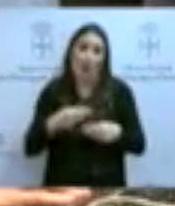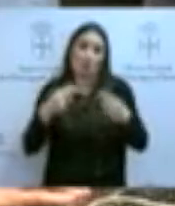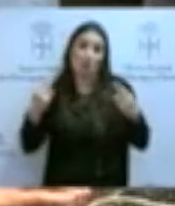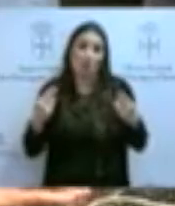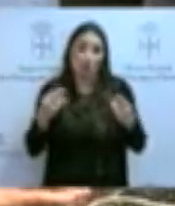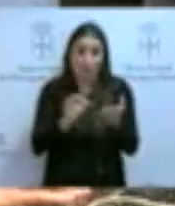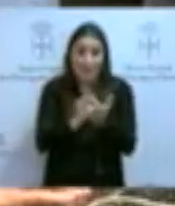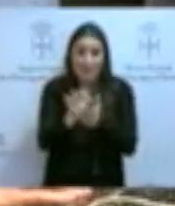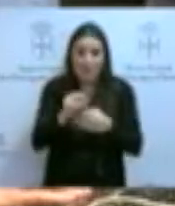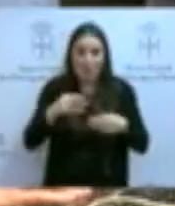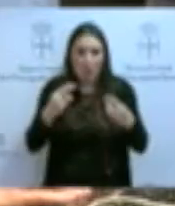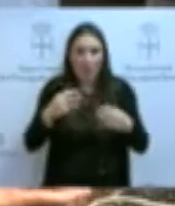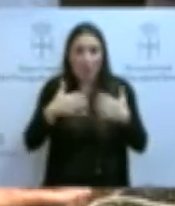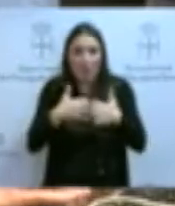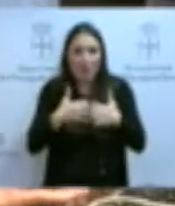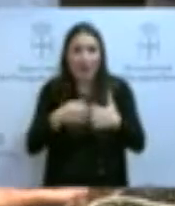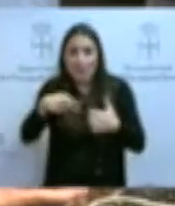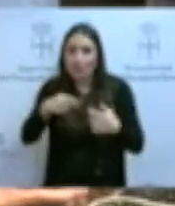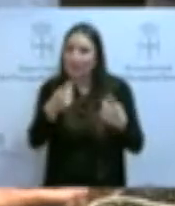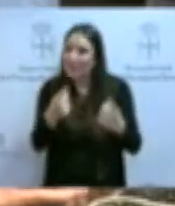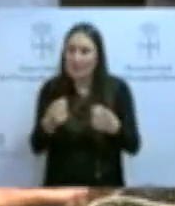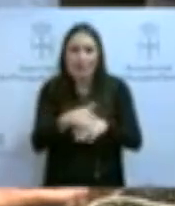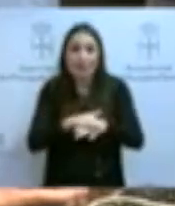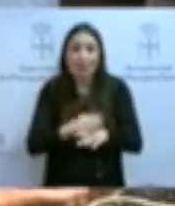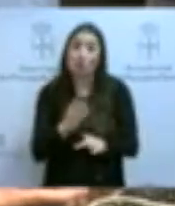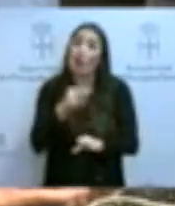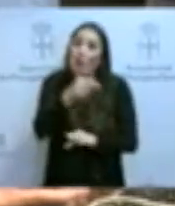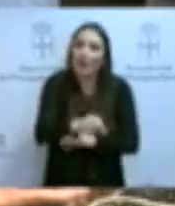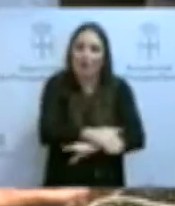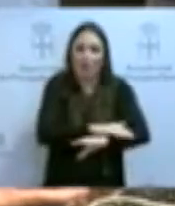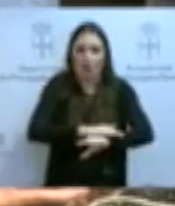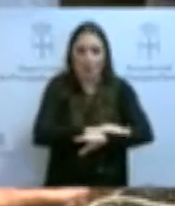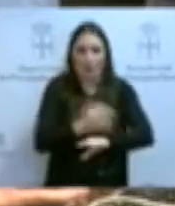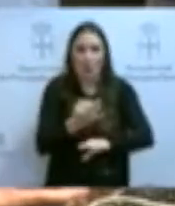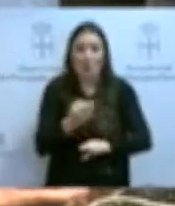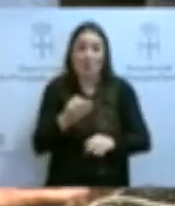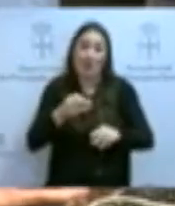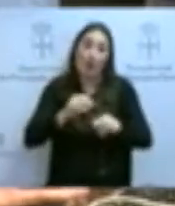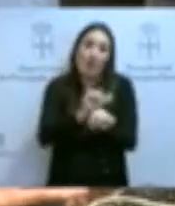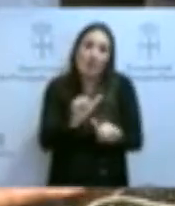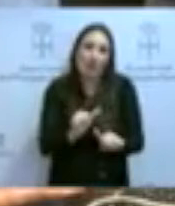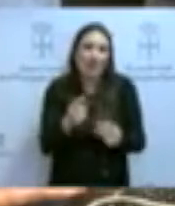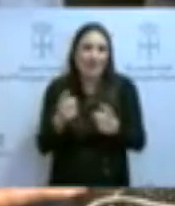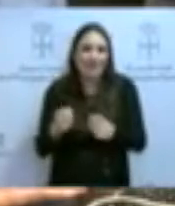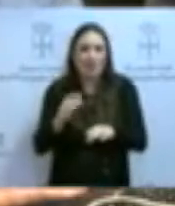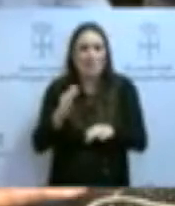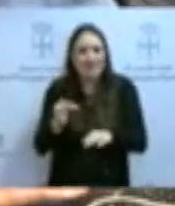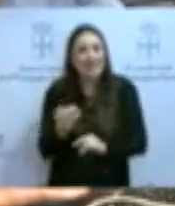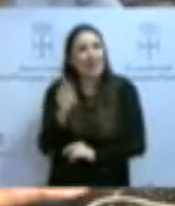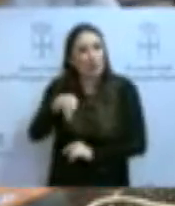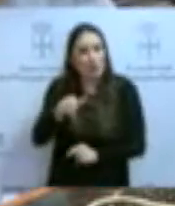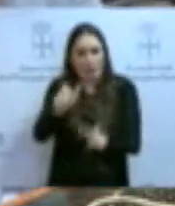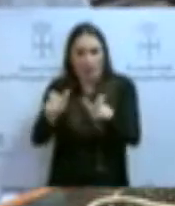públicos son absolutamente imprescindibles. Y es una obligación del Gobierno el que cuenten con los medios adecuados y, además, que tengan el reconocimiento